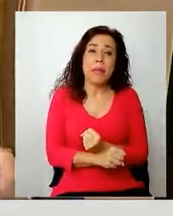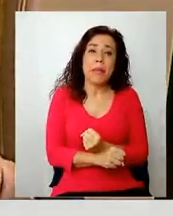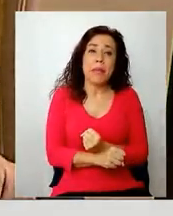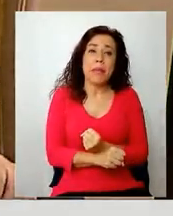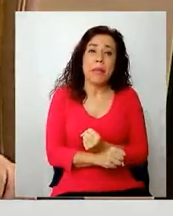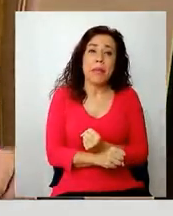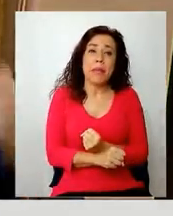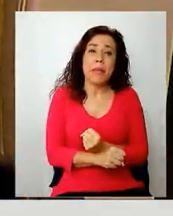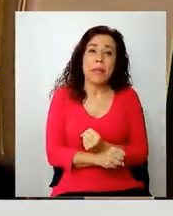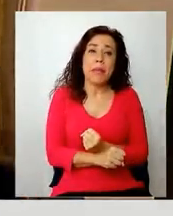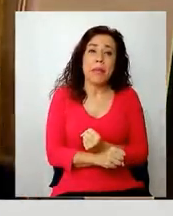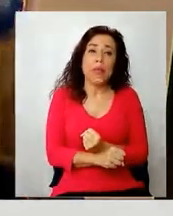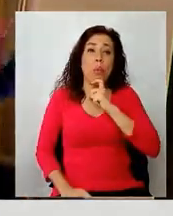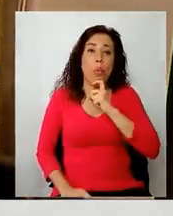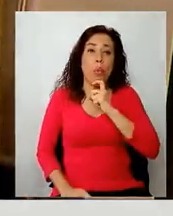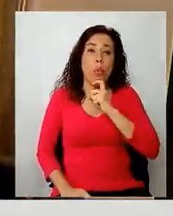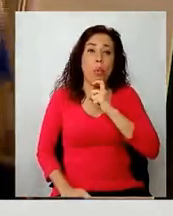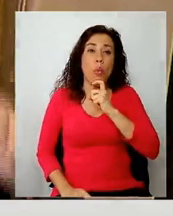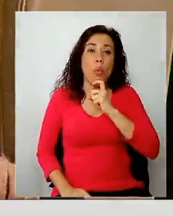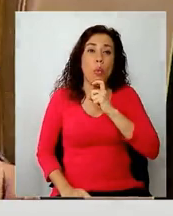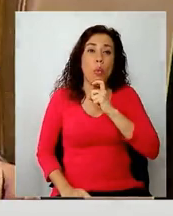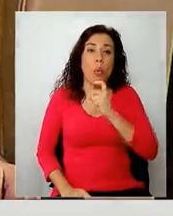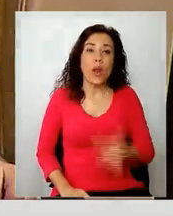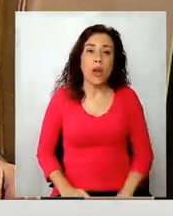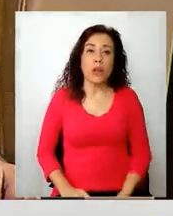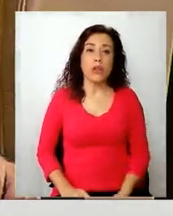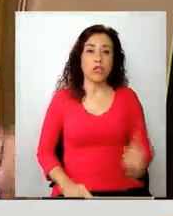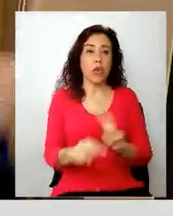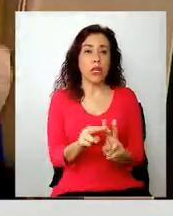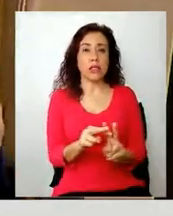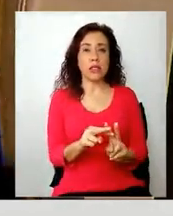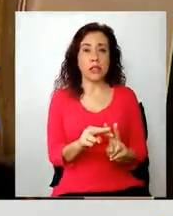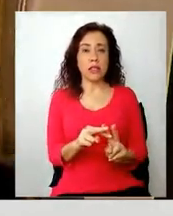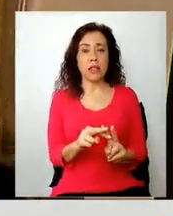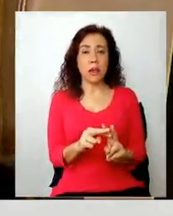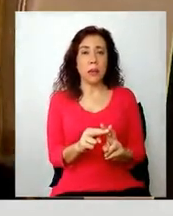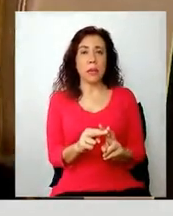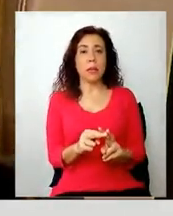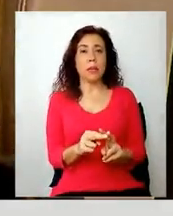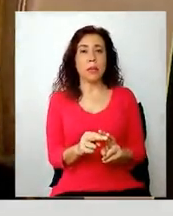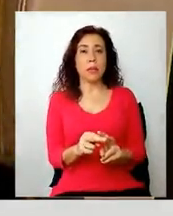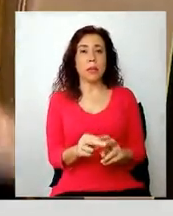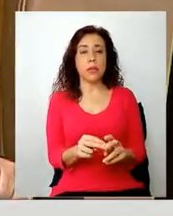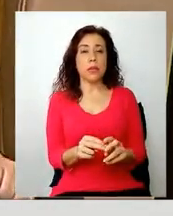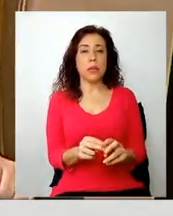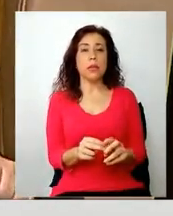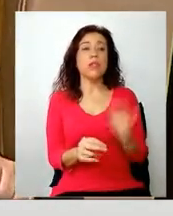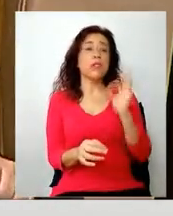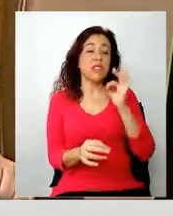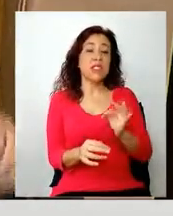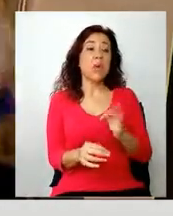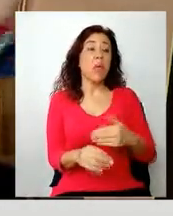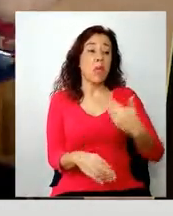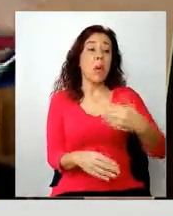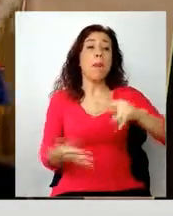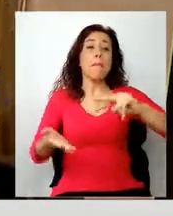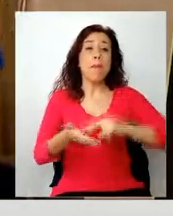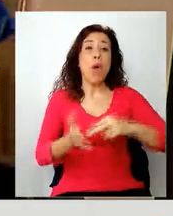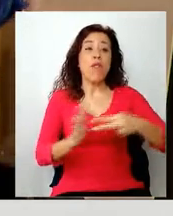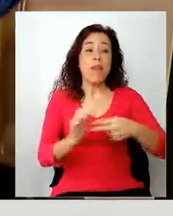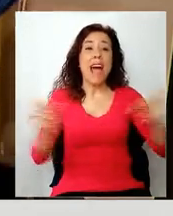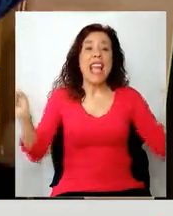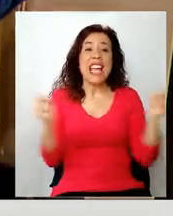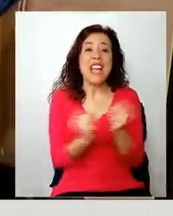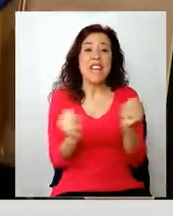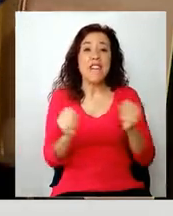habilitábamos y sacamos luego Las observaciones y vamos a tener problemas en invierno se nos señaló